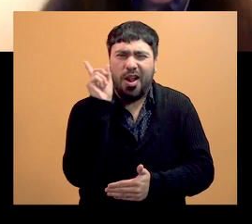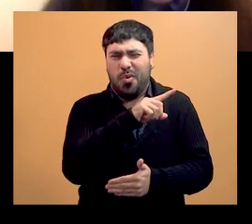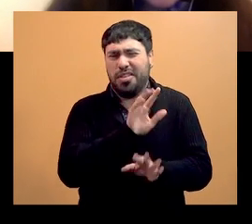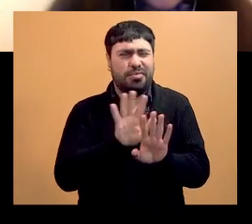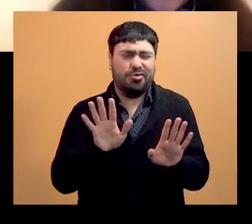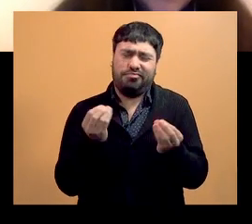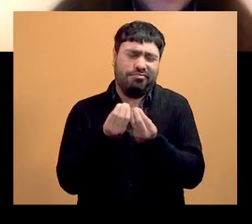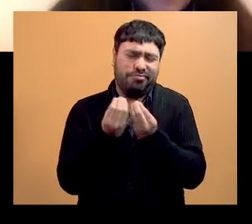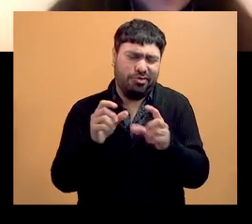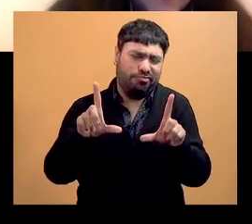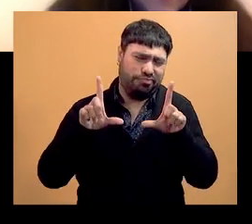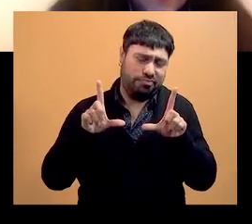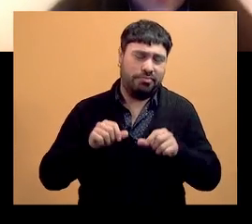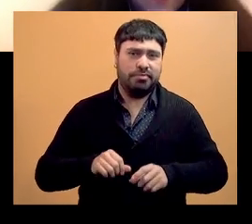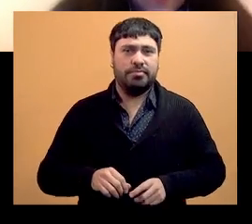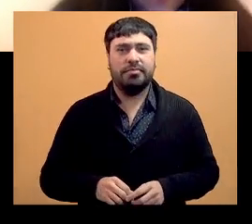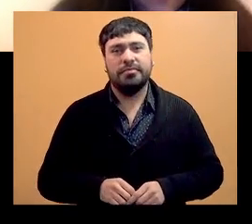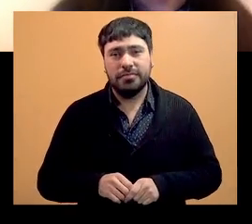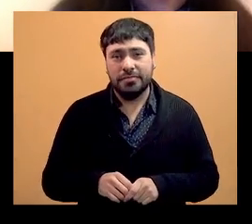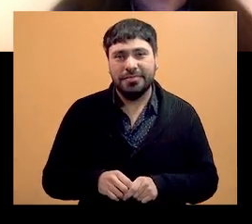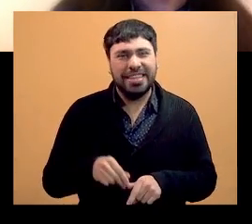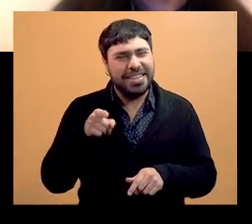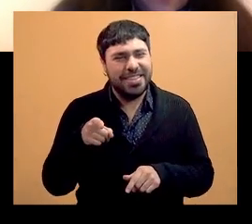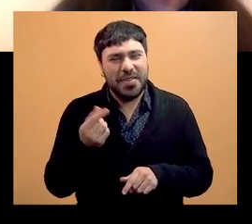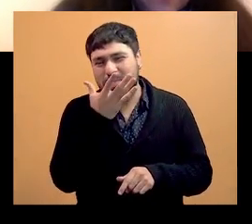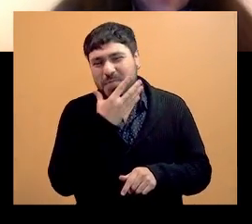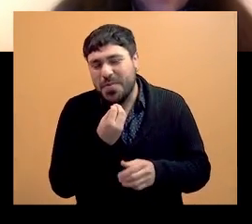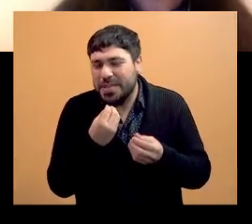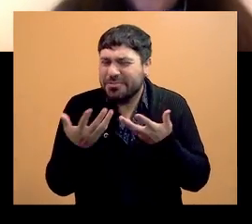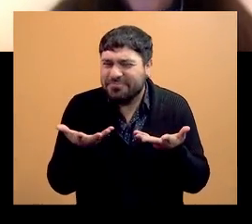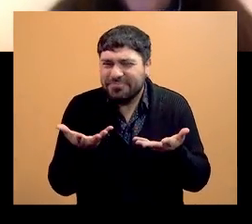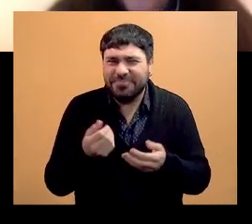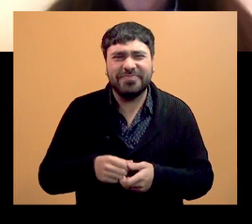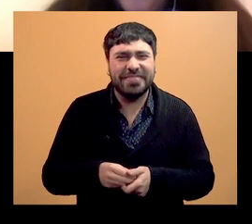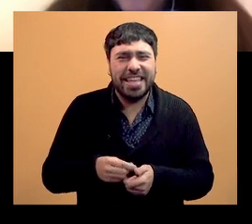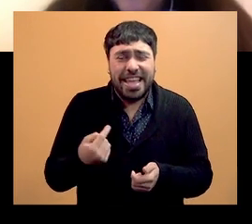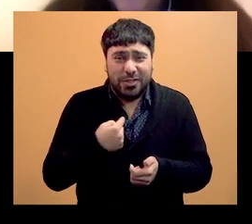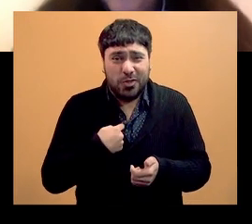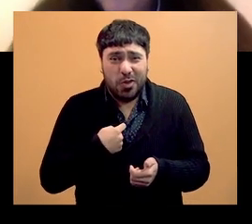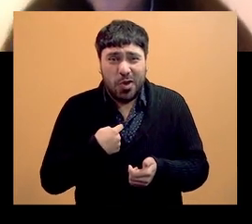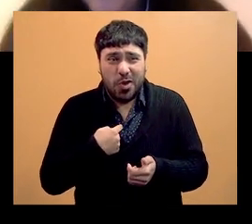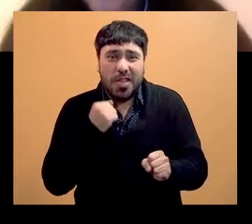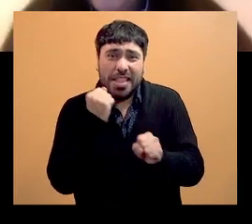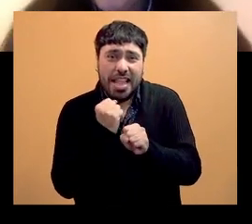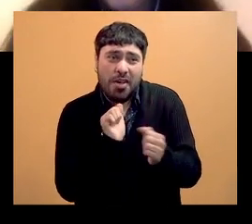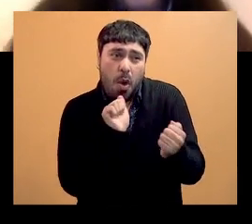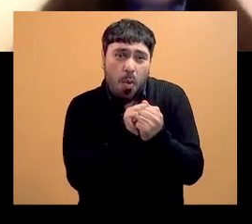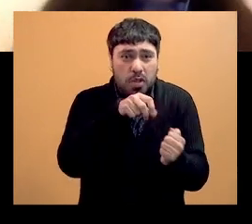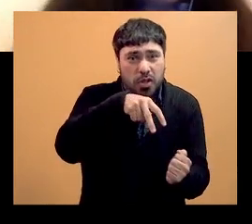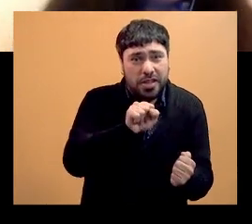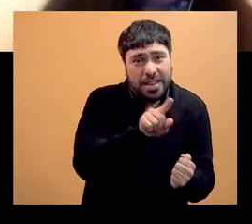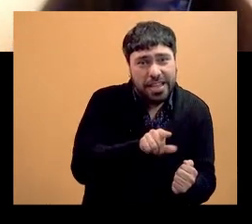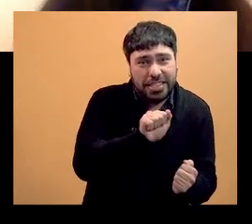También suena bonito esto cuando dicen que uno colabora con NASA, yo la verdad es que lo veo al revés, es como que NASA colabora con el currículum de